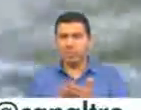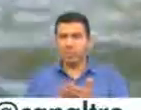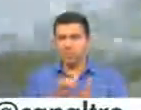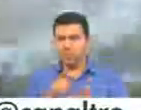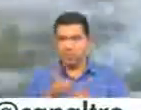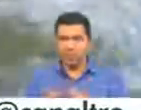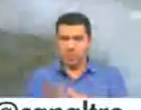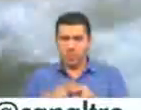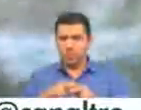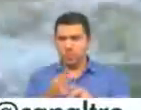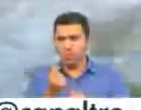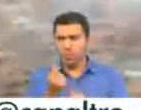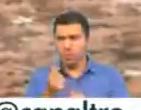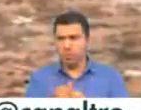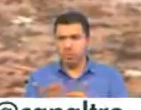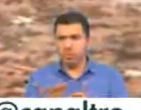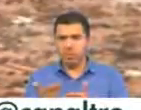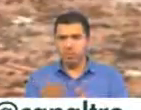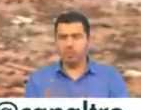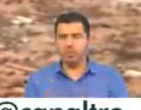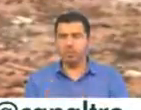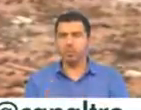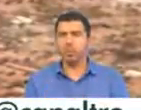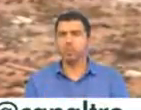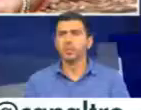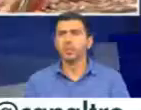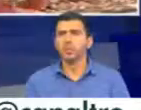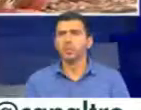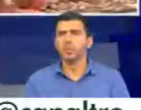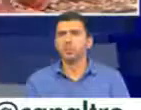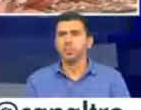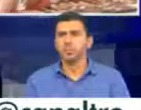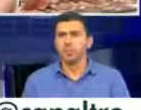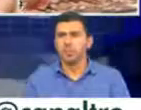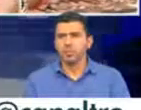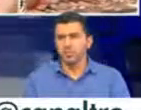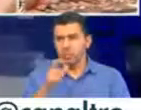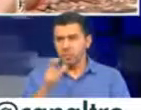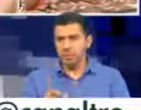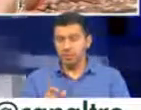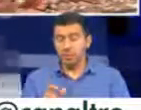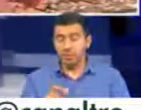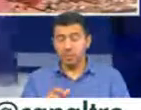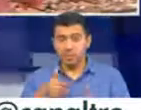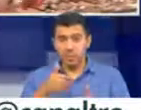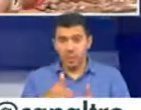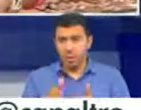servicio público. Si la comunidad no disminuye su consumo del agua, el gobierno tendrá